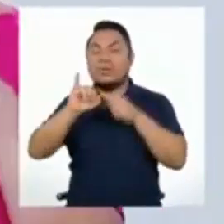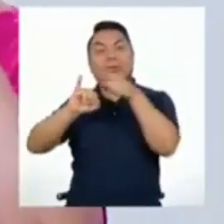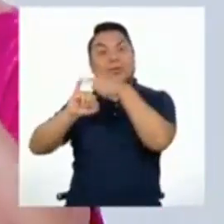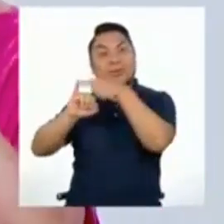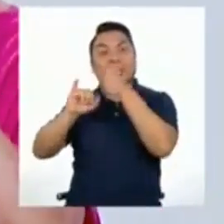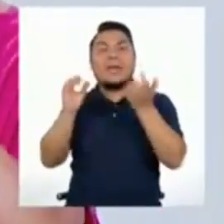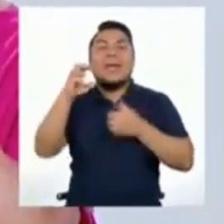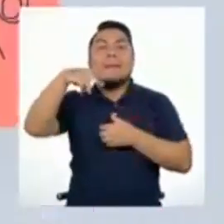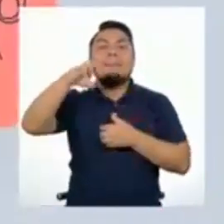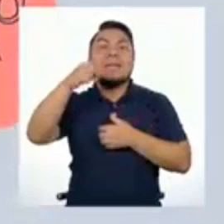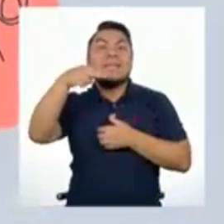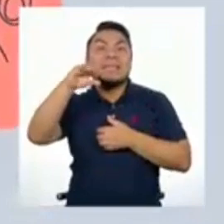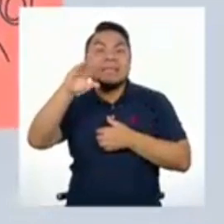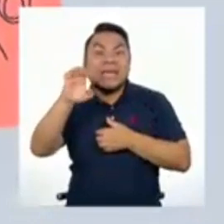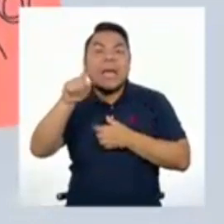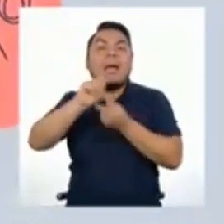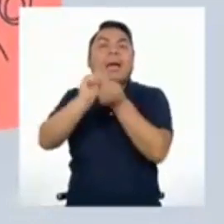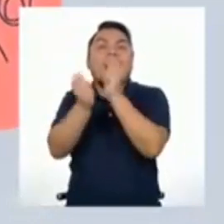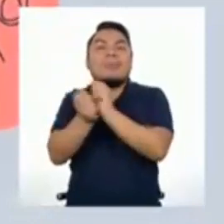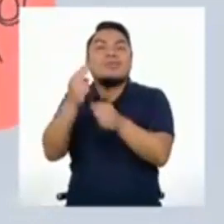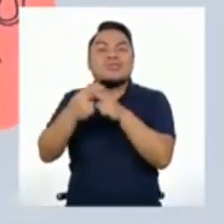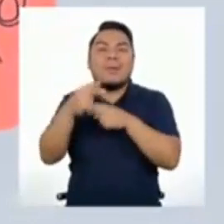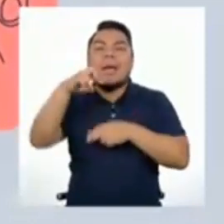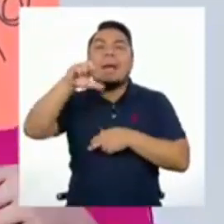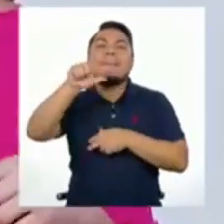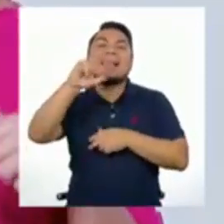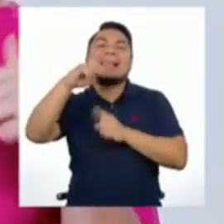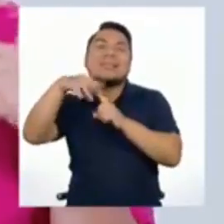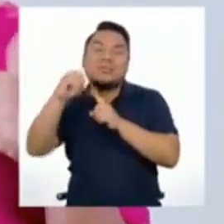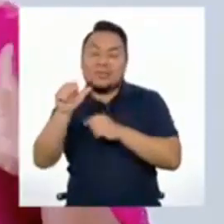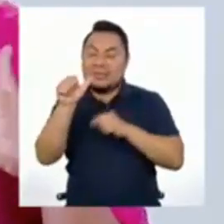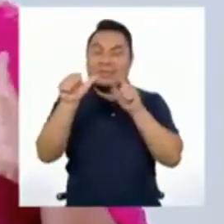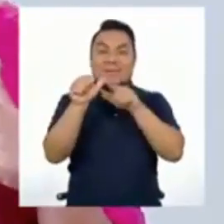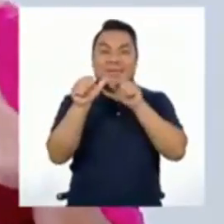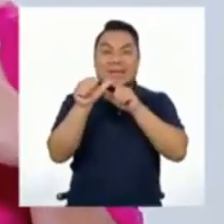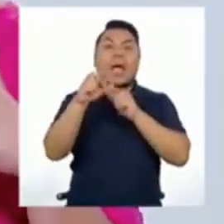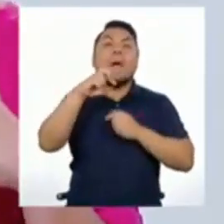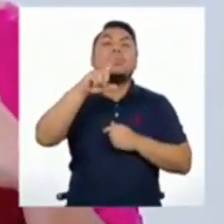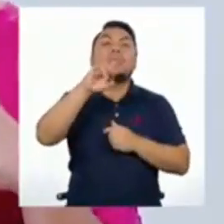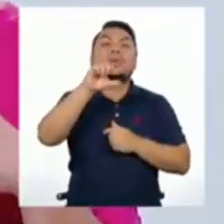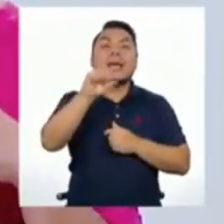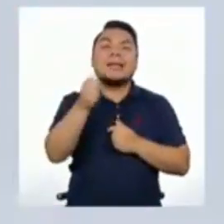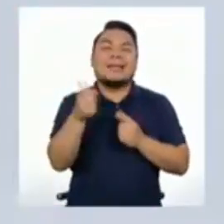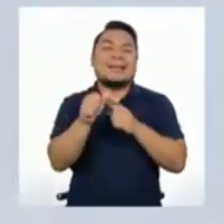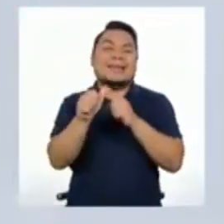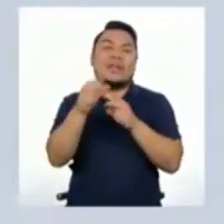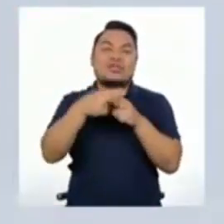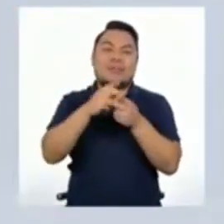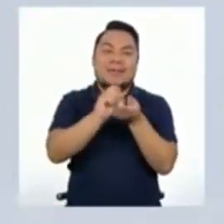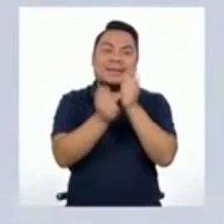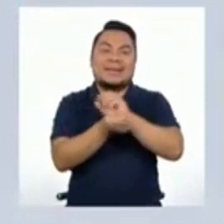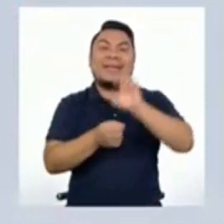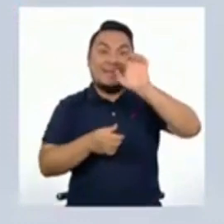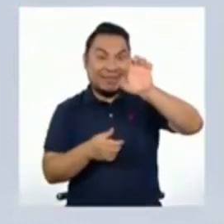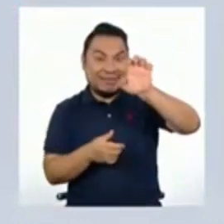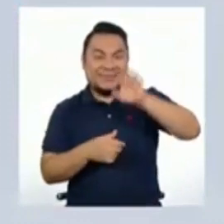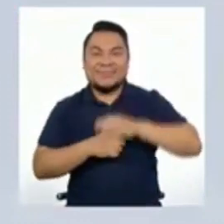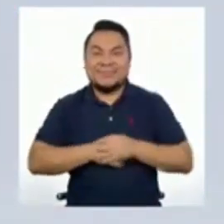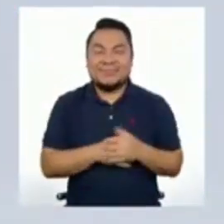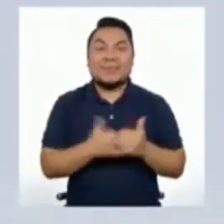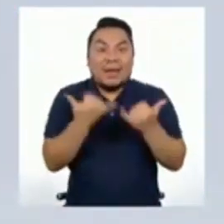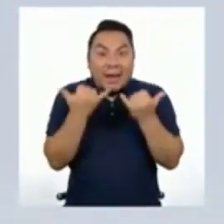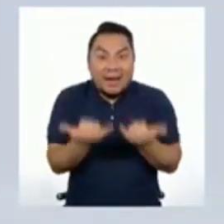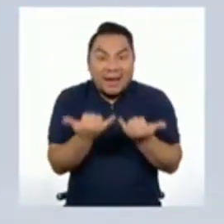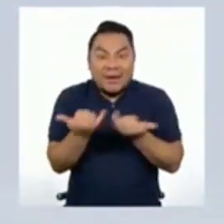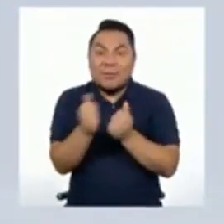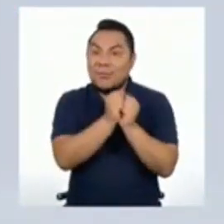otro, el meñique, que es palito. Y este es el pulgar, que es E. Ahora